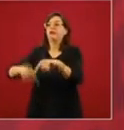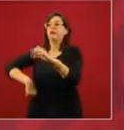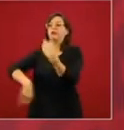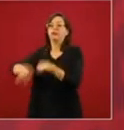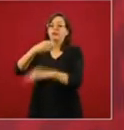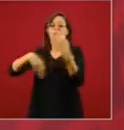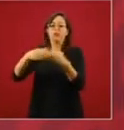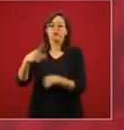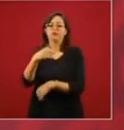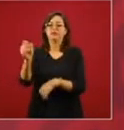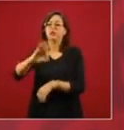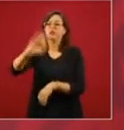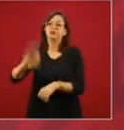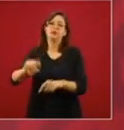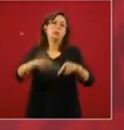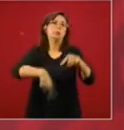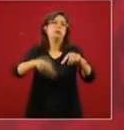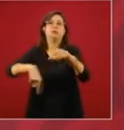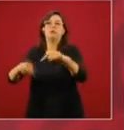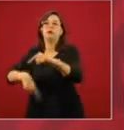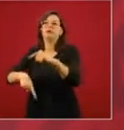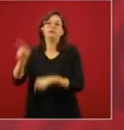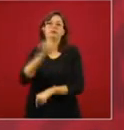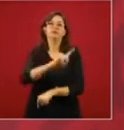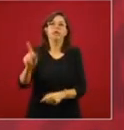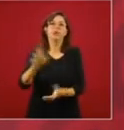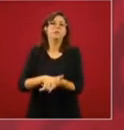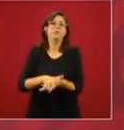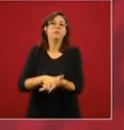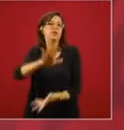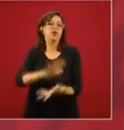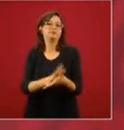en estas instituciones, porque la mayoría